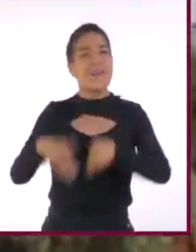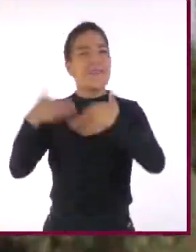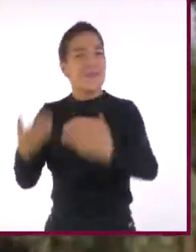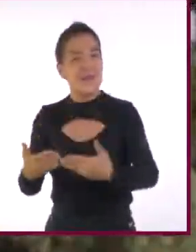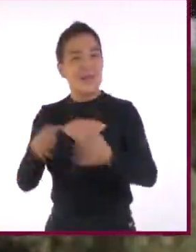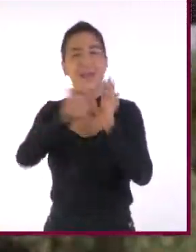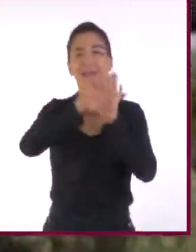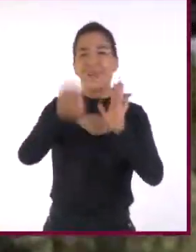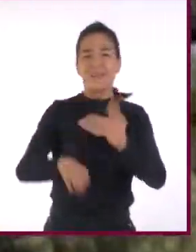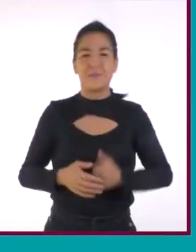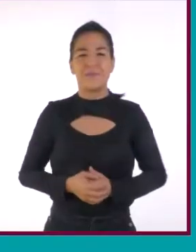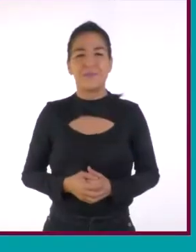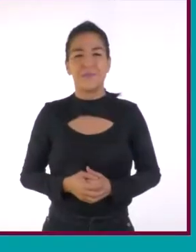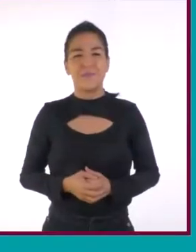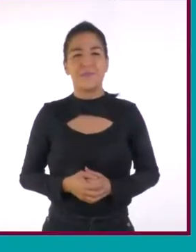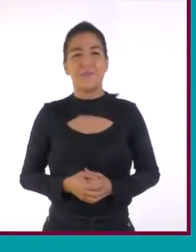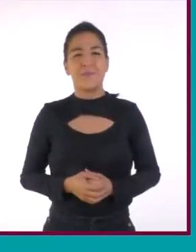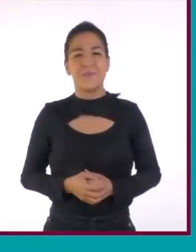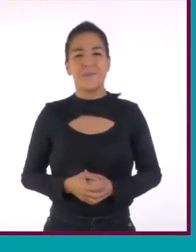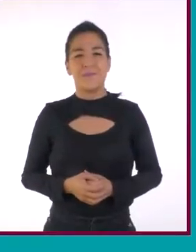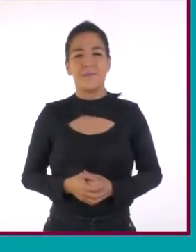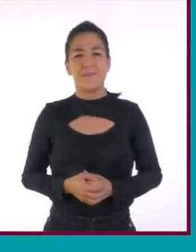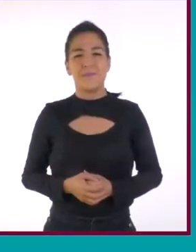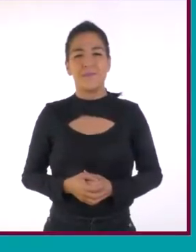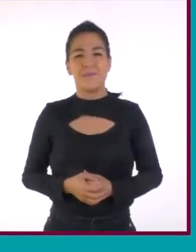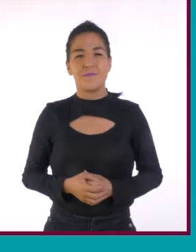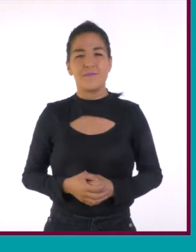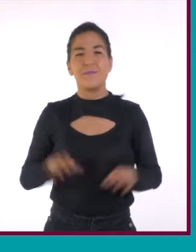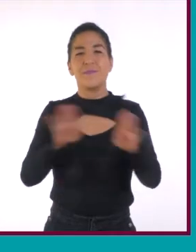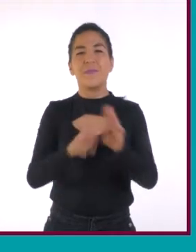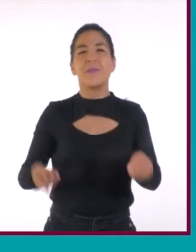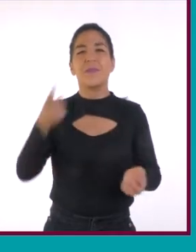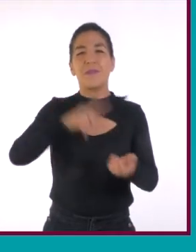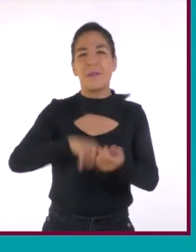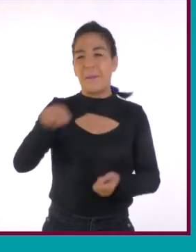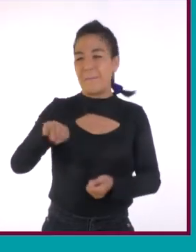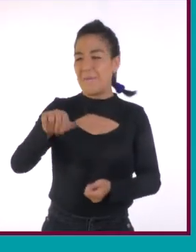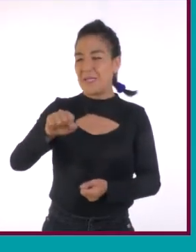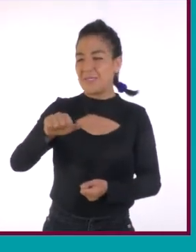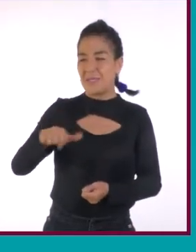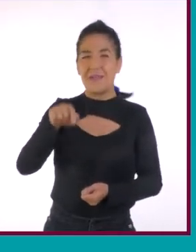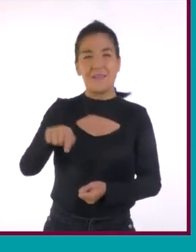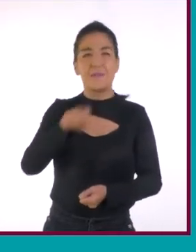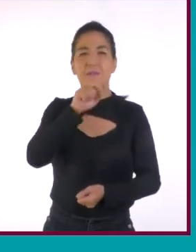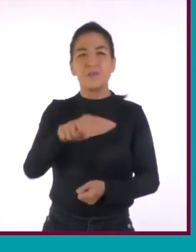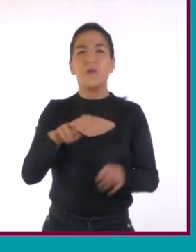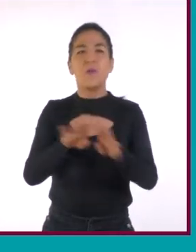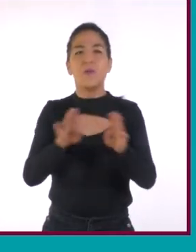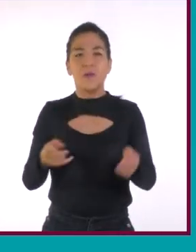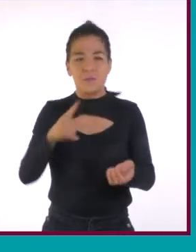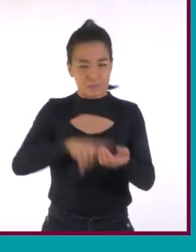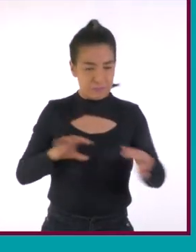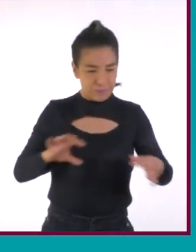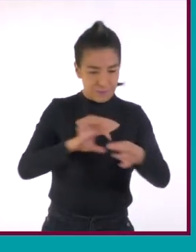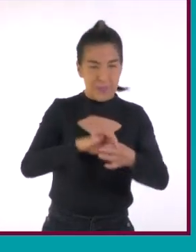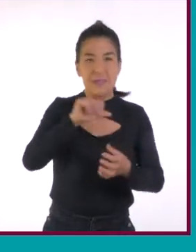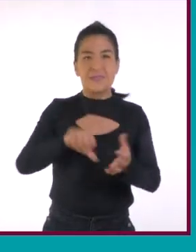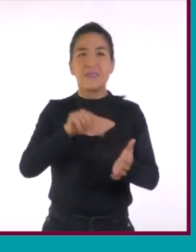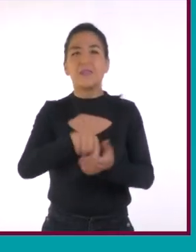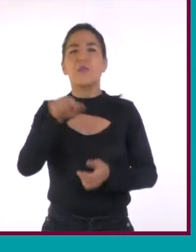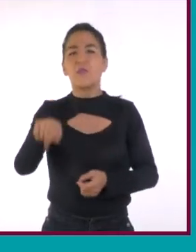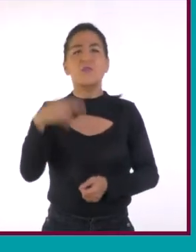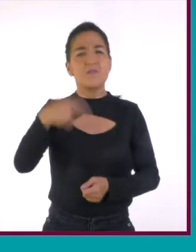fuerzas externas. Es decir, es algo así como el punto en el que se concentra toda la masa del sistema. Por lo general, el